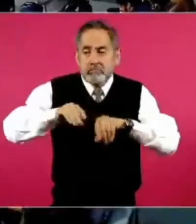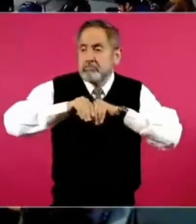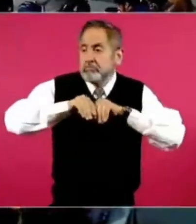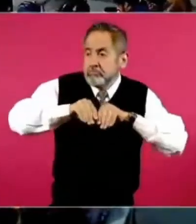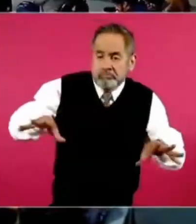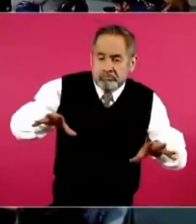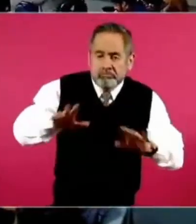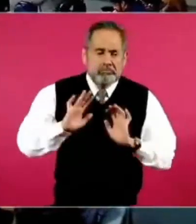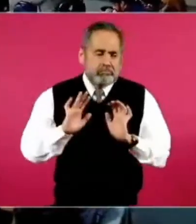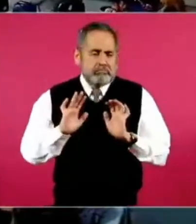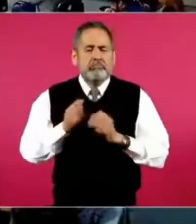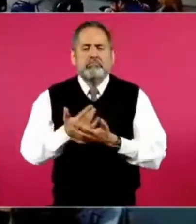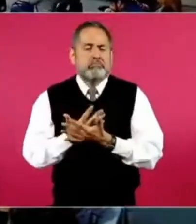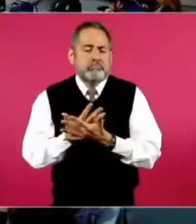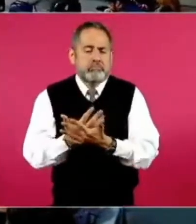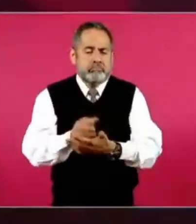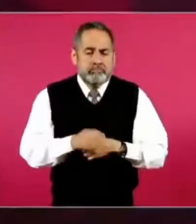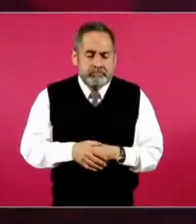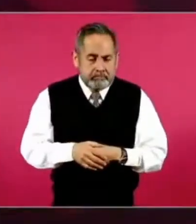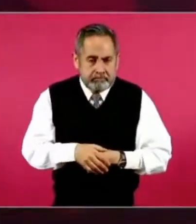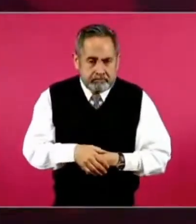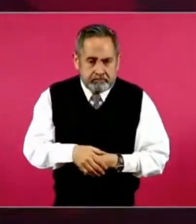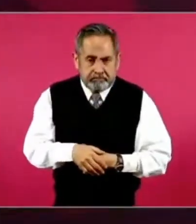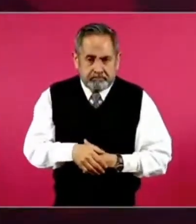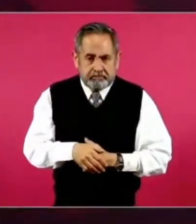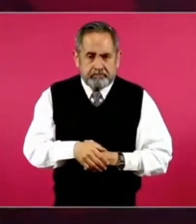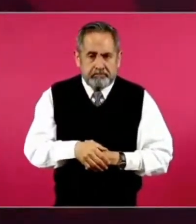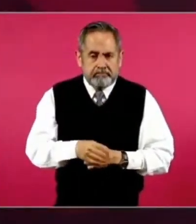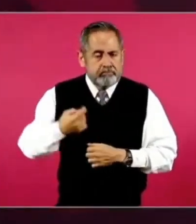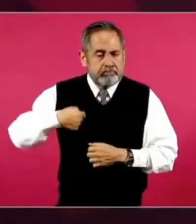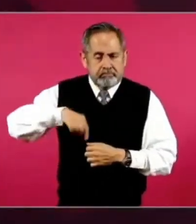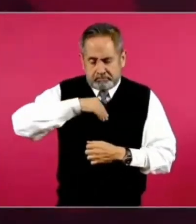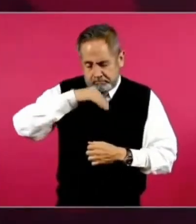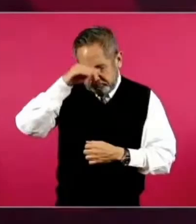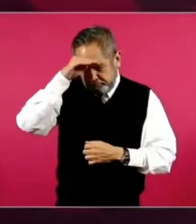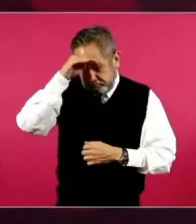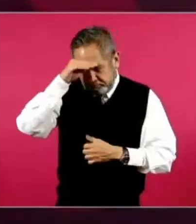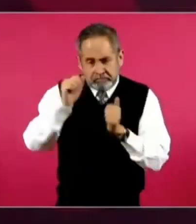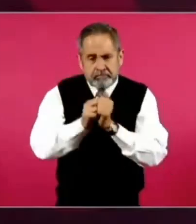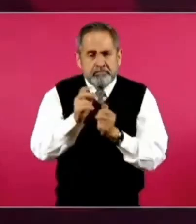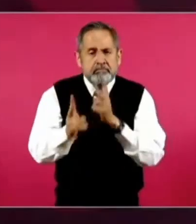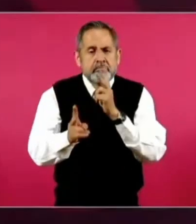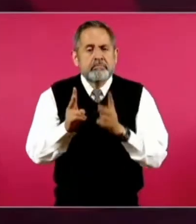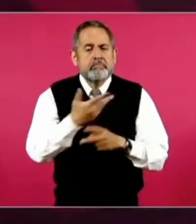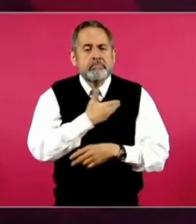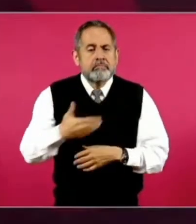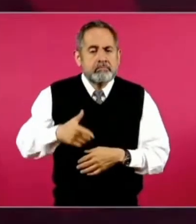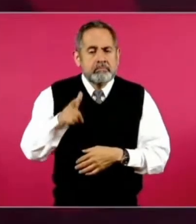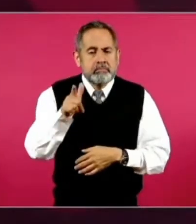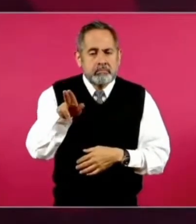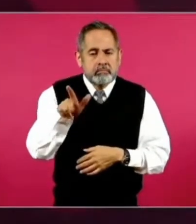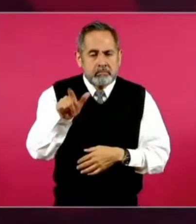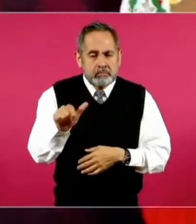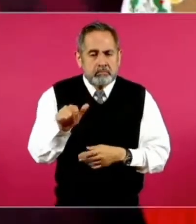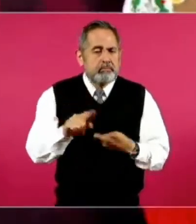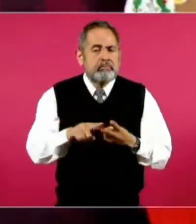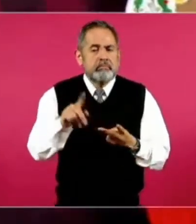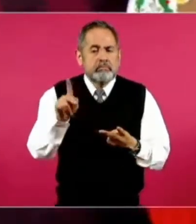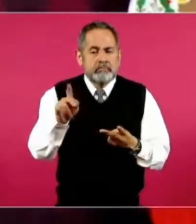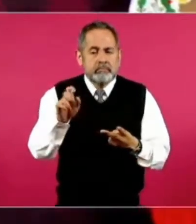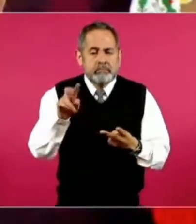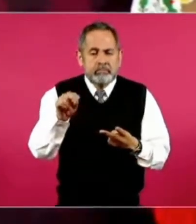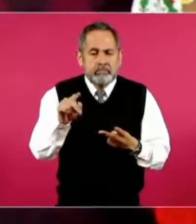y lo que nosotros sostuvimos con el presidente Lula y con el presidente Petro, que